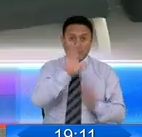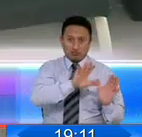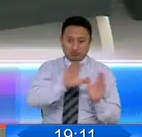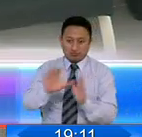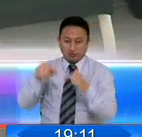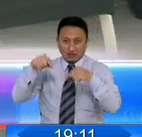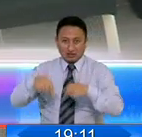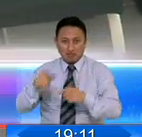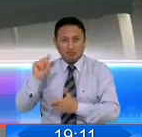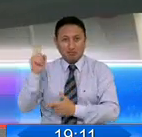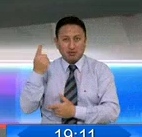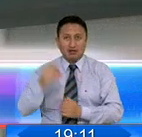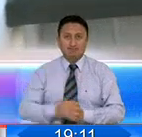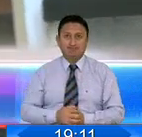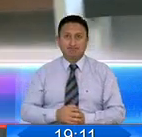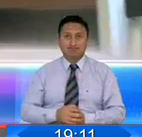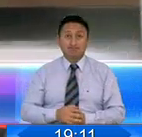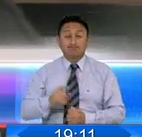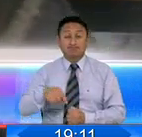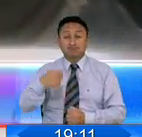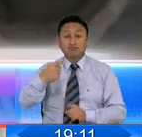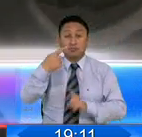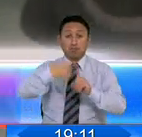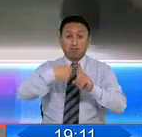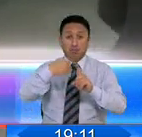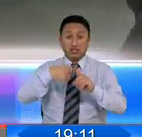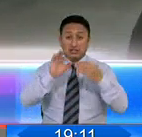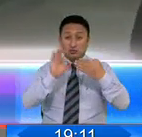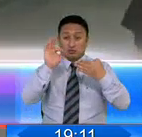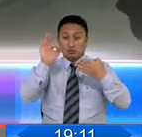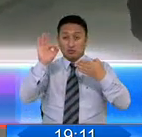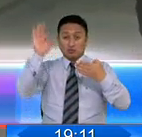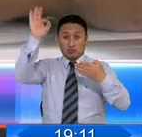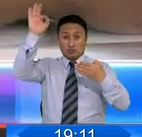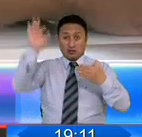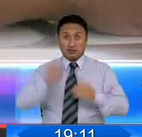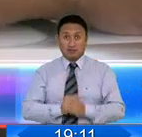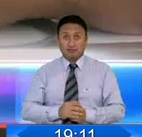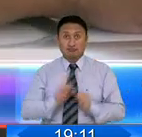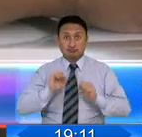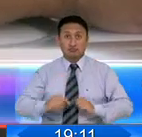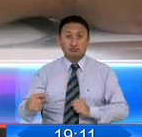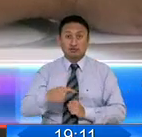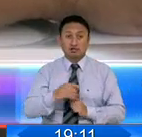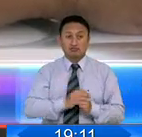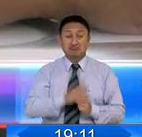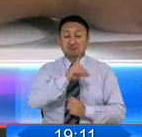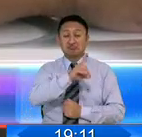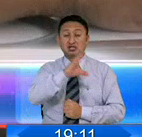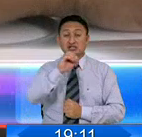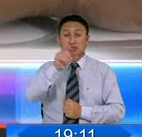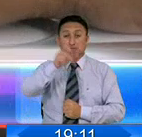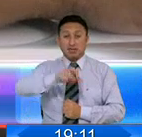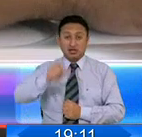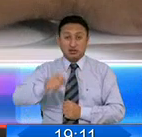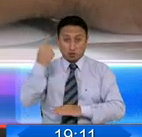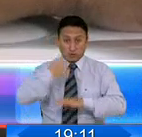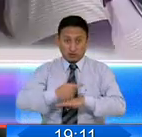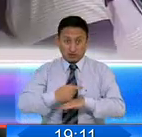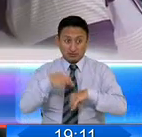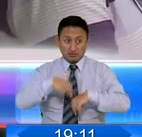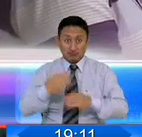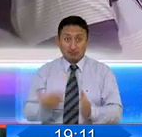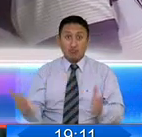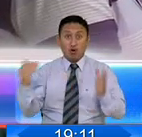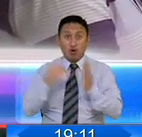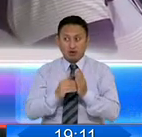de salud. En los meses que se reportaron los picos más altos de contagio, se llegaron a atender hasta 100 personas. Hoy nuevamente de a